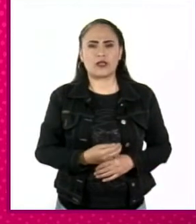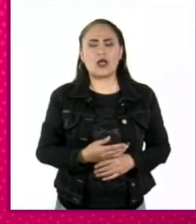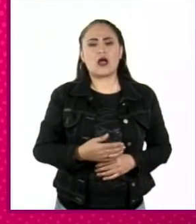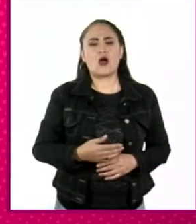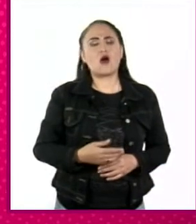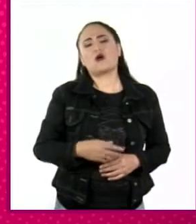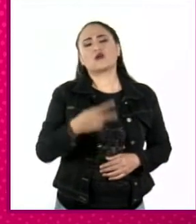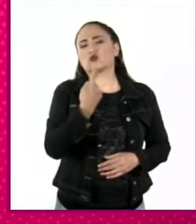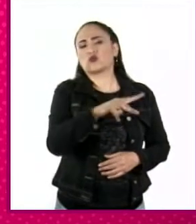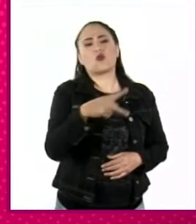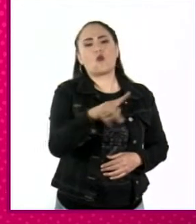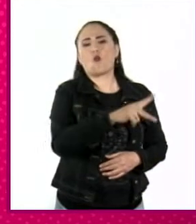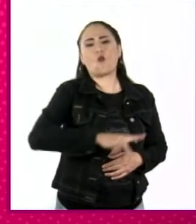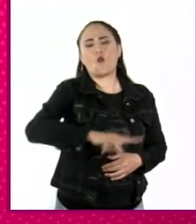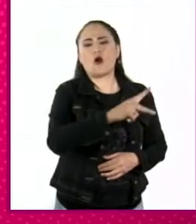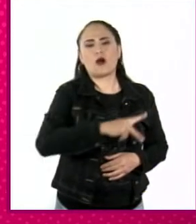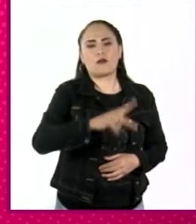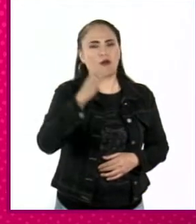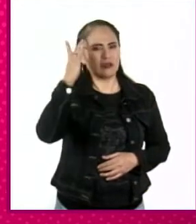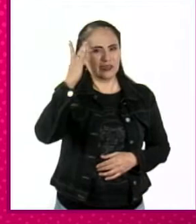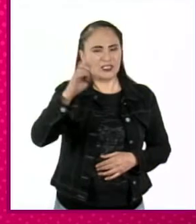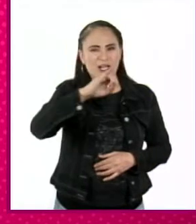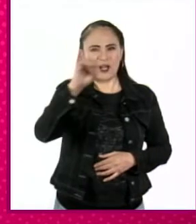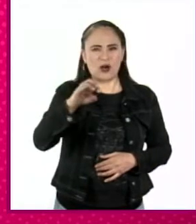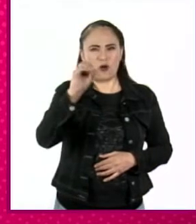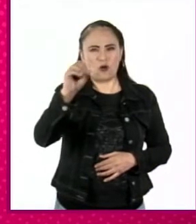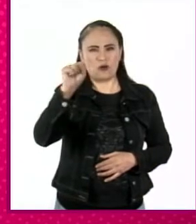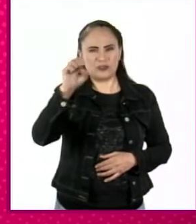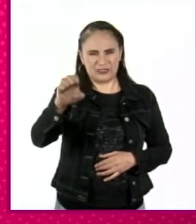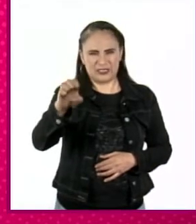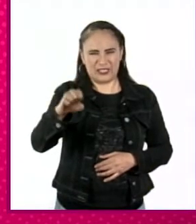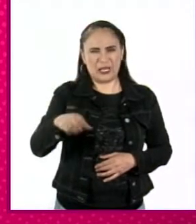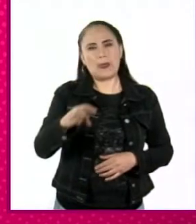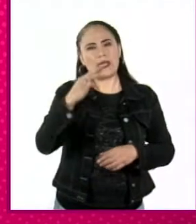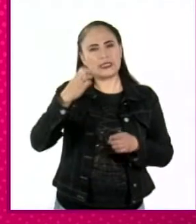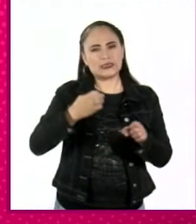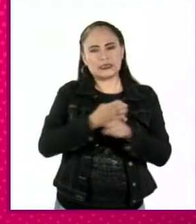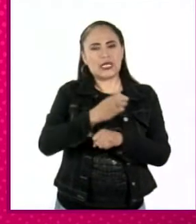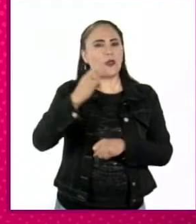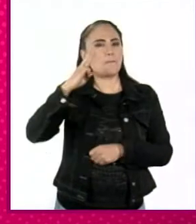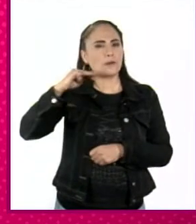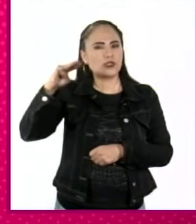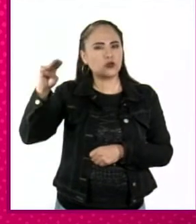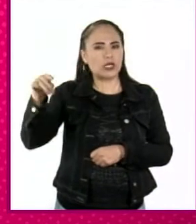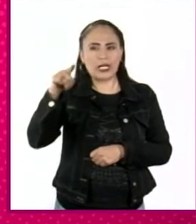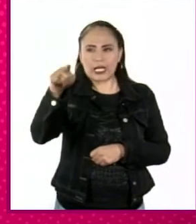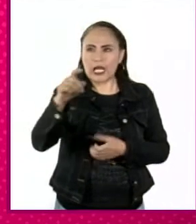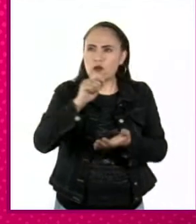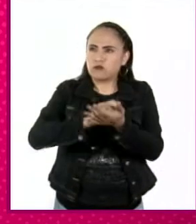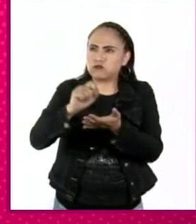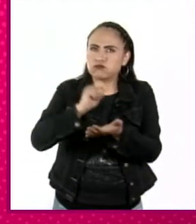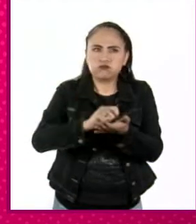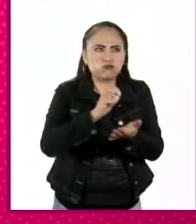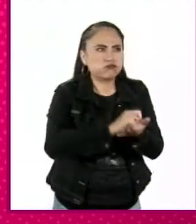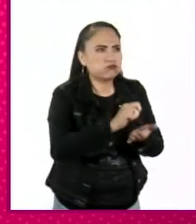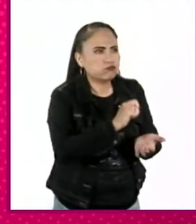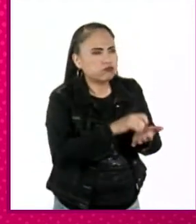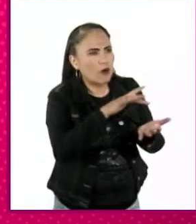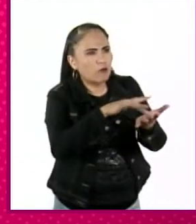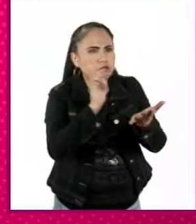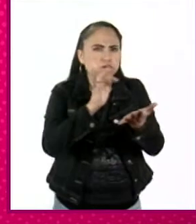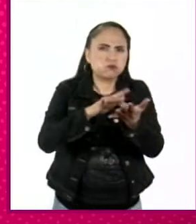él vivió, el pueblo de San José de la Gracia, en Michoacán, y es de alguna manera rescatar